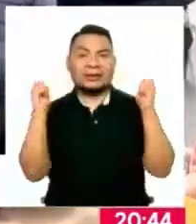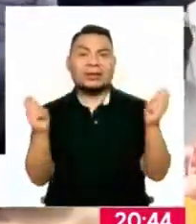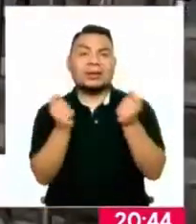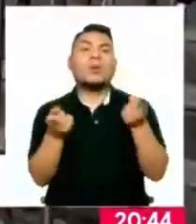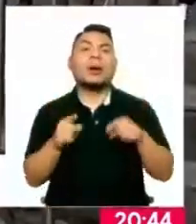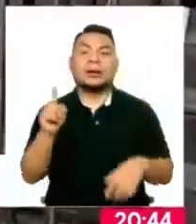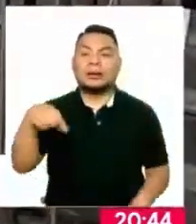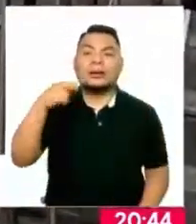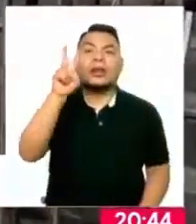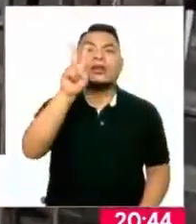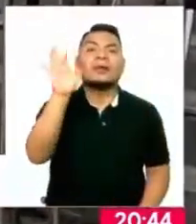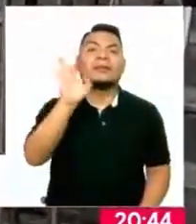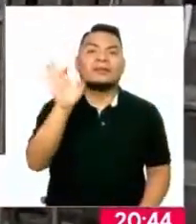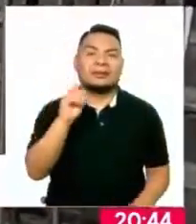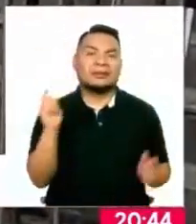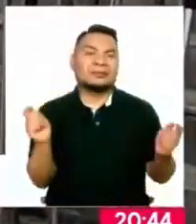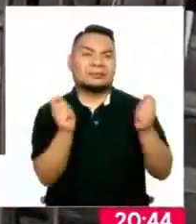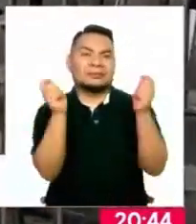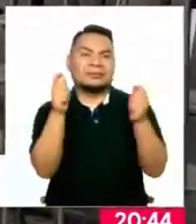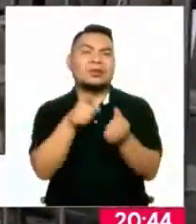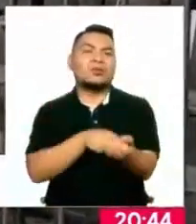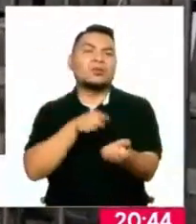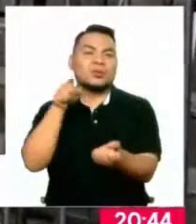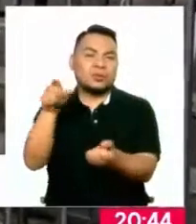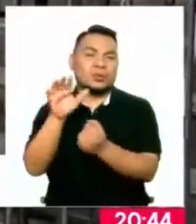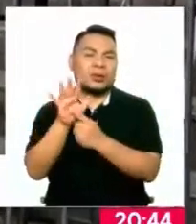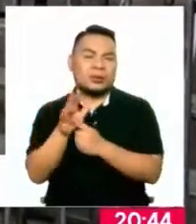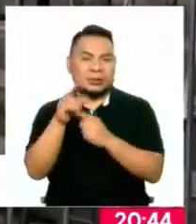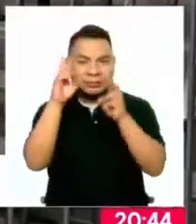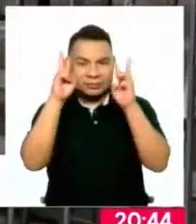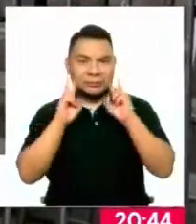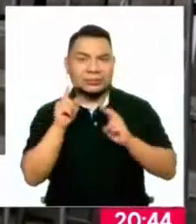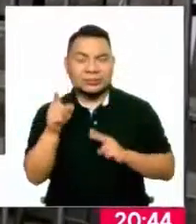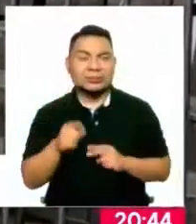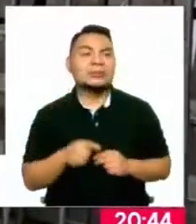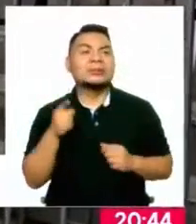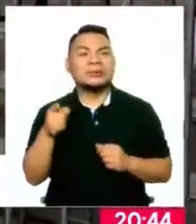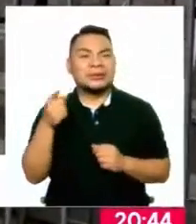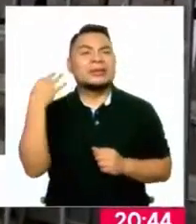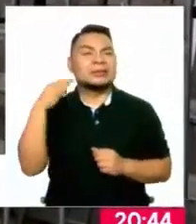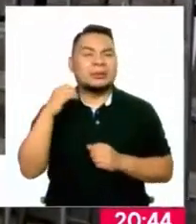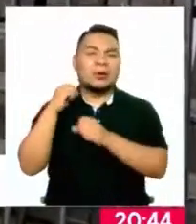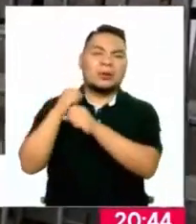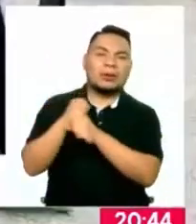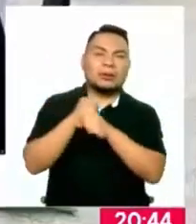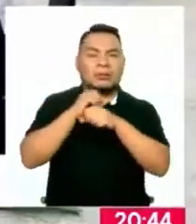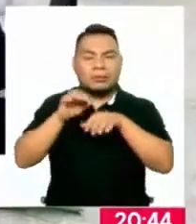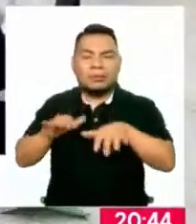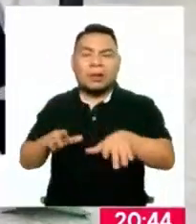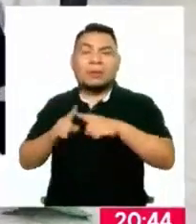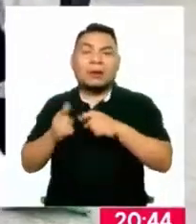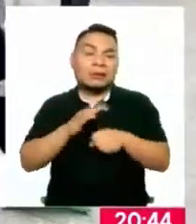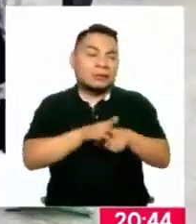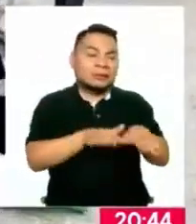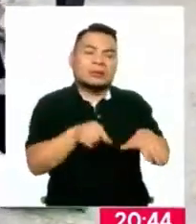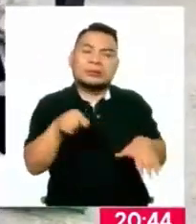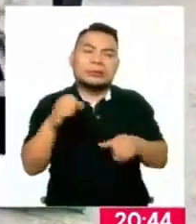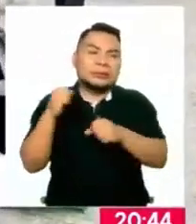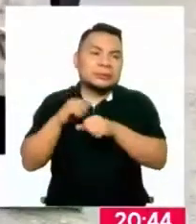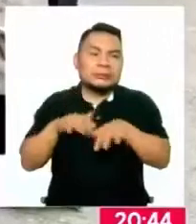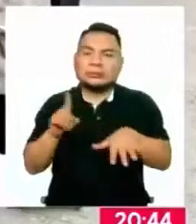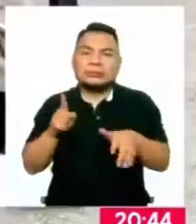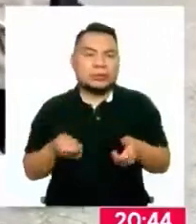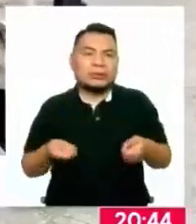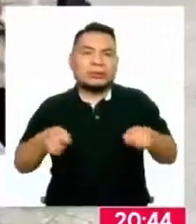es este 2 de febrero. Para esta fecha se programaba la tradicional procesión, Sin embargo, debido a la pandemia, esta actividad